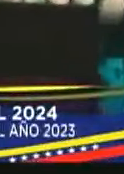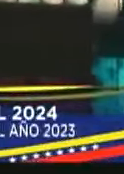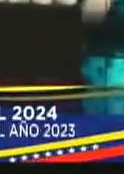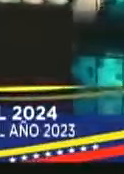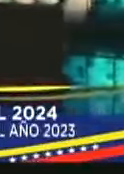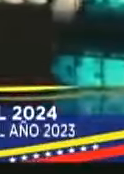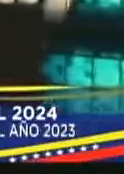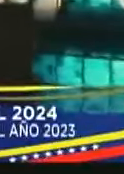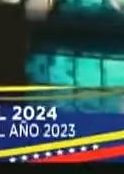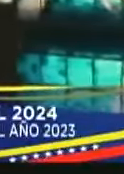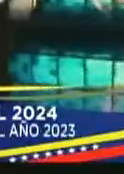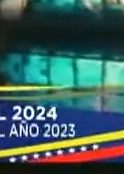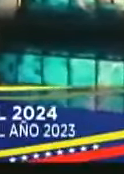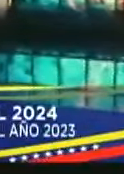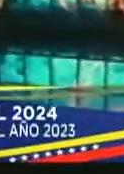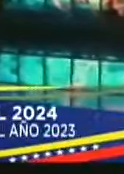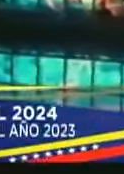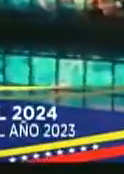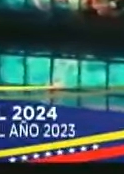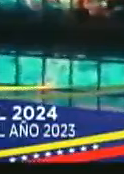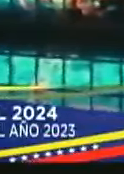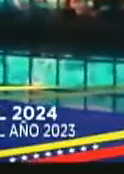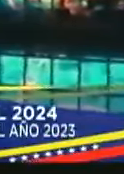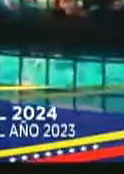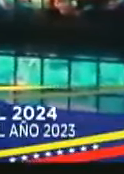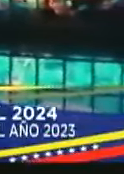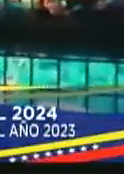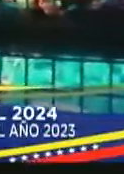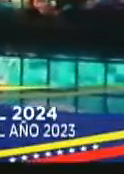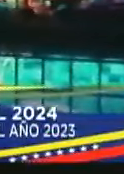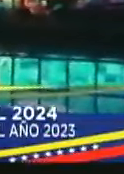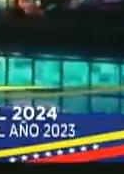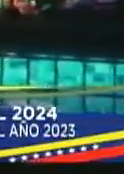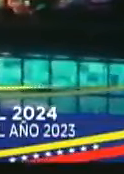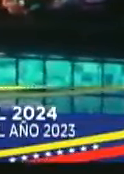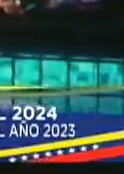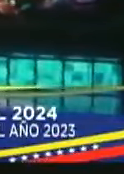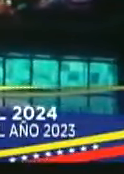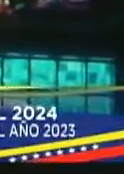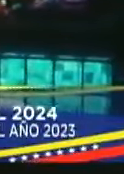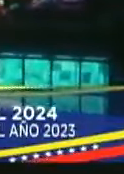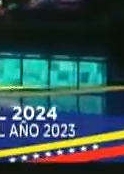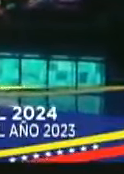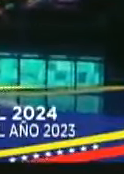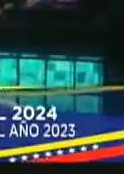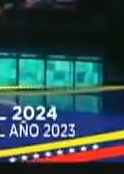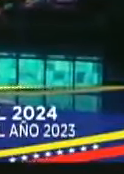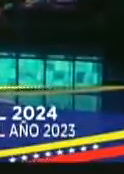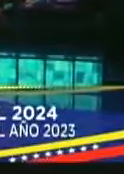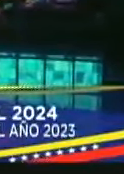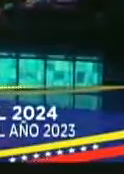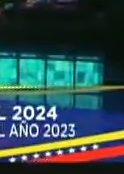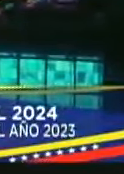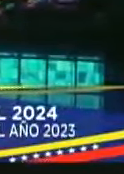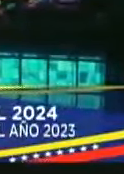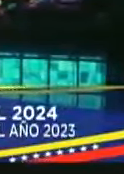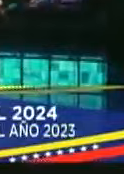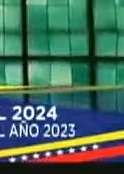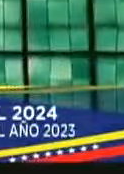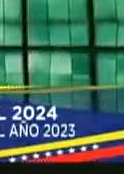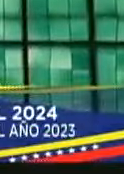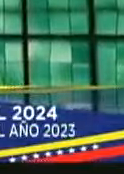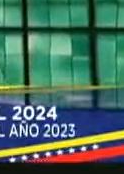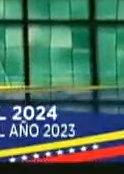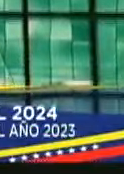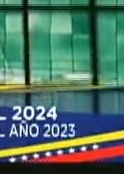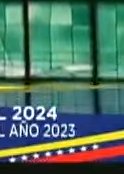y paralelo público, con una delegación de una de las oposiciones, la llamada Plataforma Unitaria. Se ha mencionado que el diálogo ha sido clave,